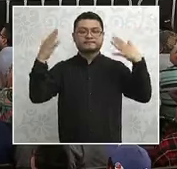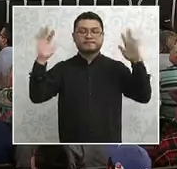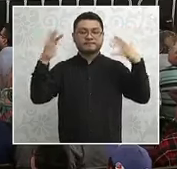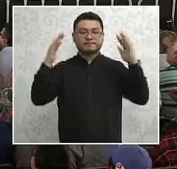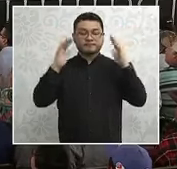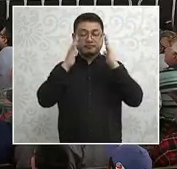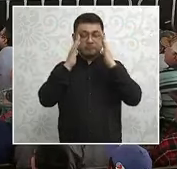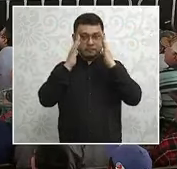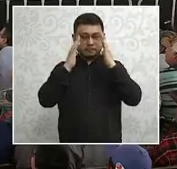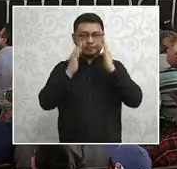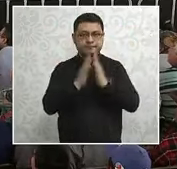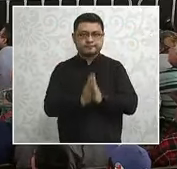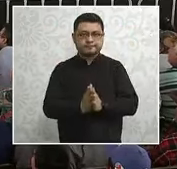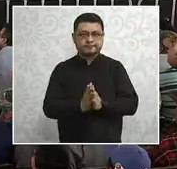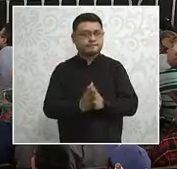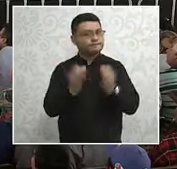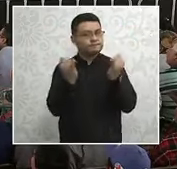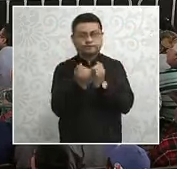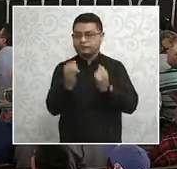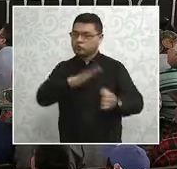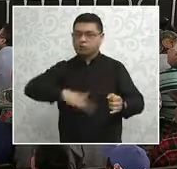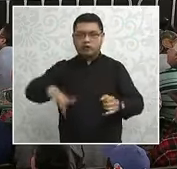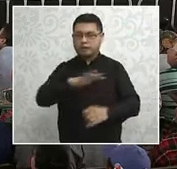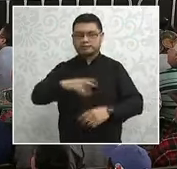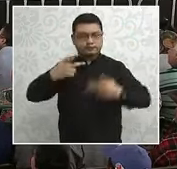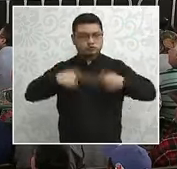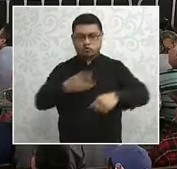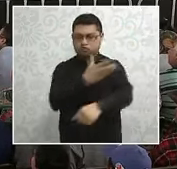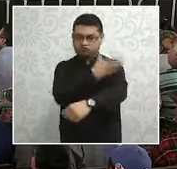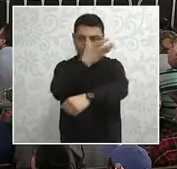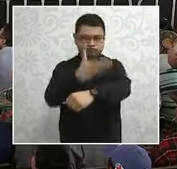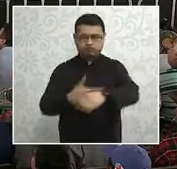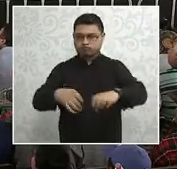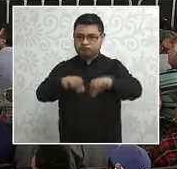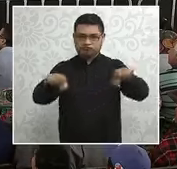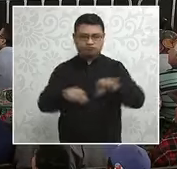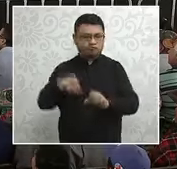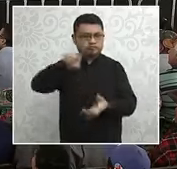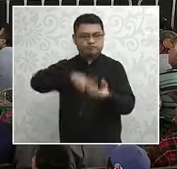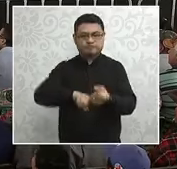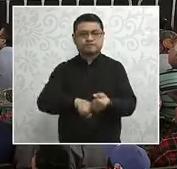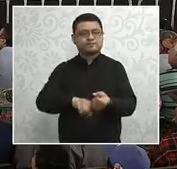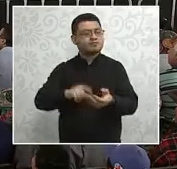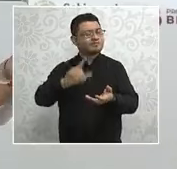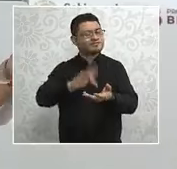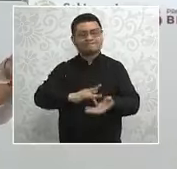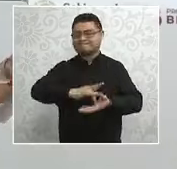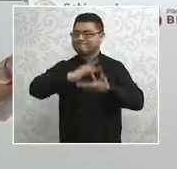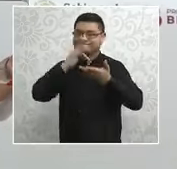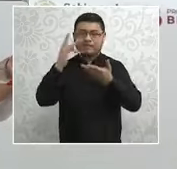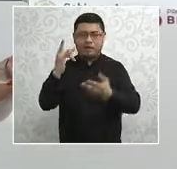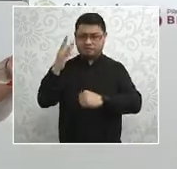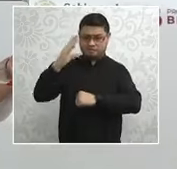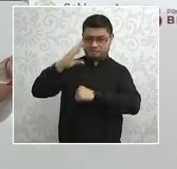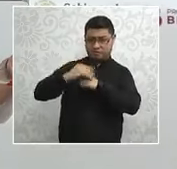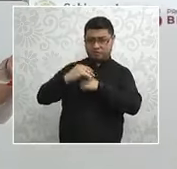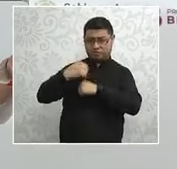Y de todos los compañeros y compañeras del gabinete Muchas gracias que nos permiten